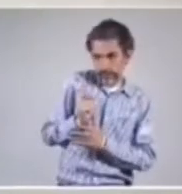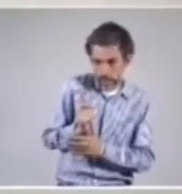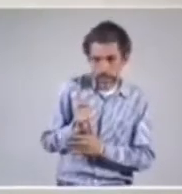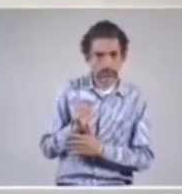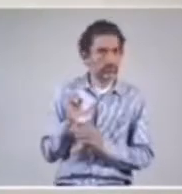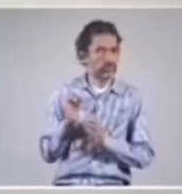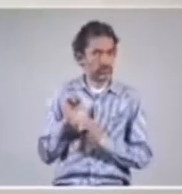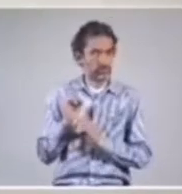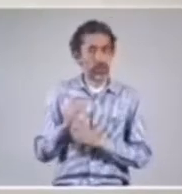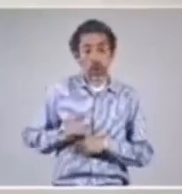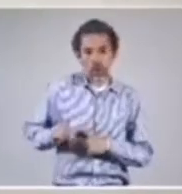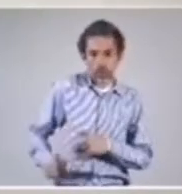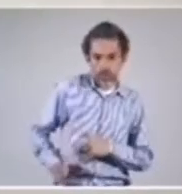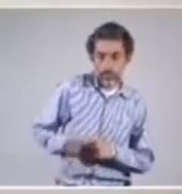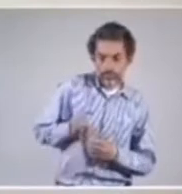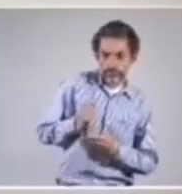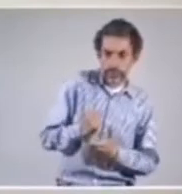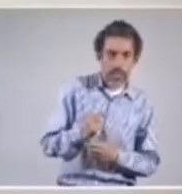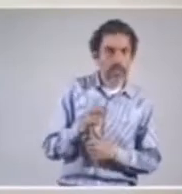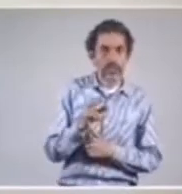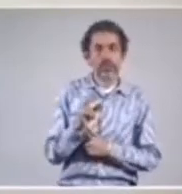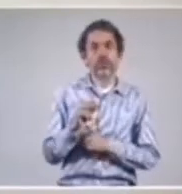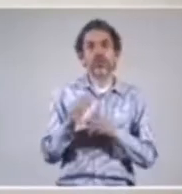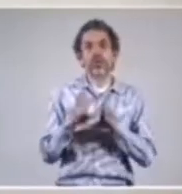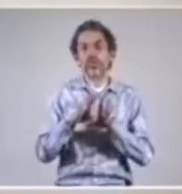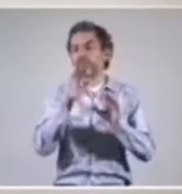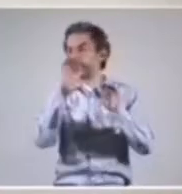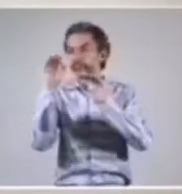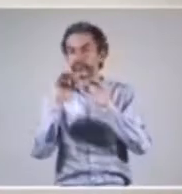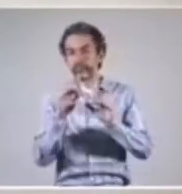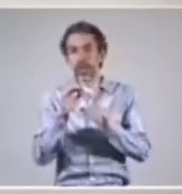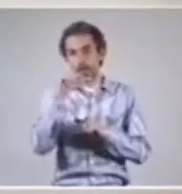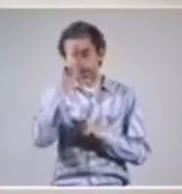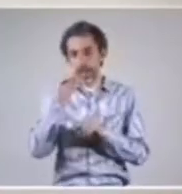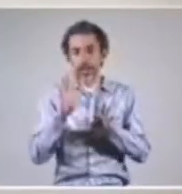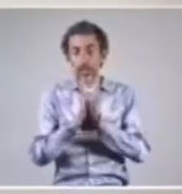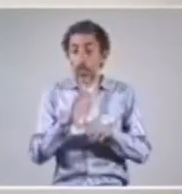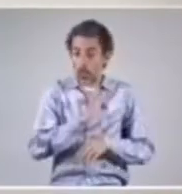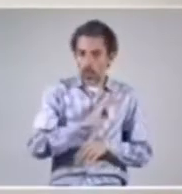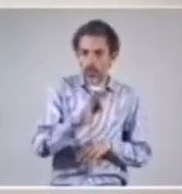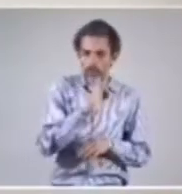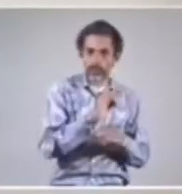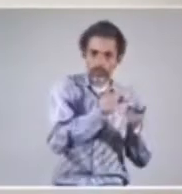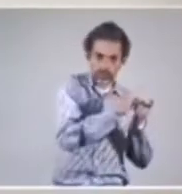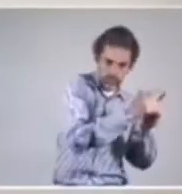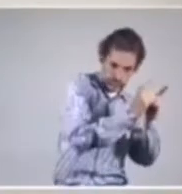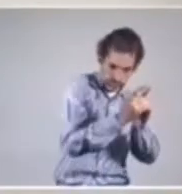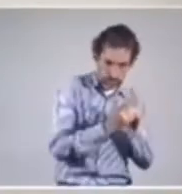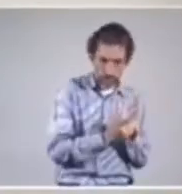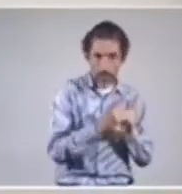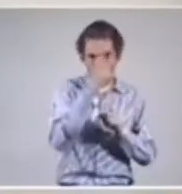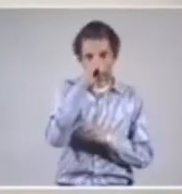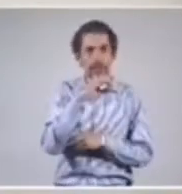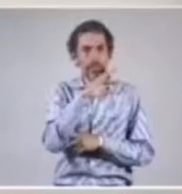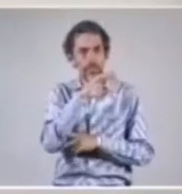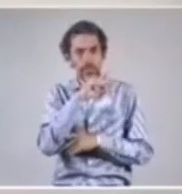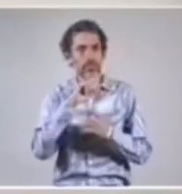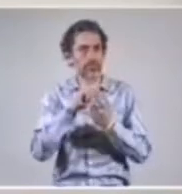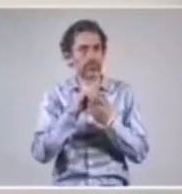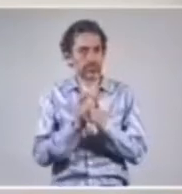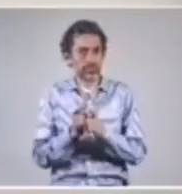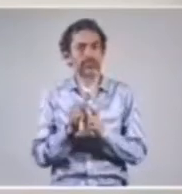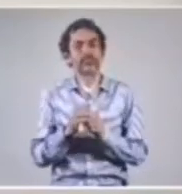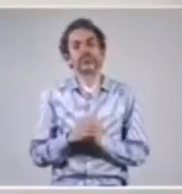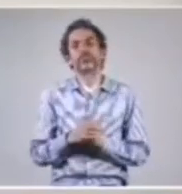recursos públicos y que permitan el reciclamiento y el reuso de la disposición final de los residuos.